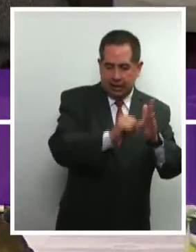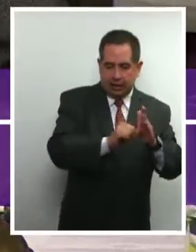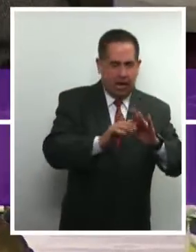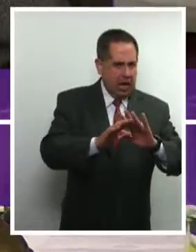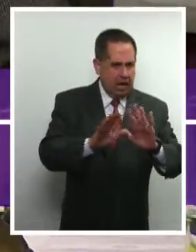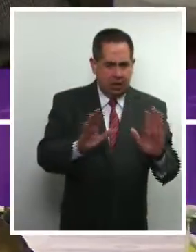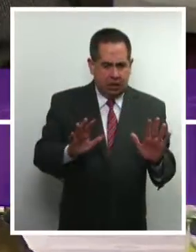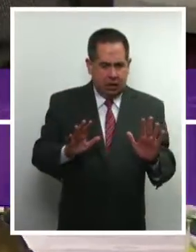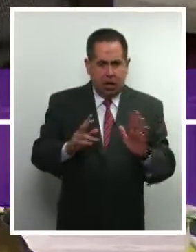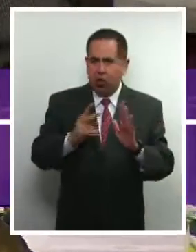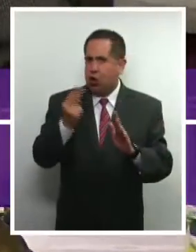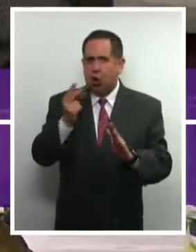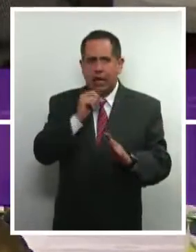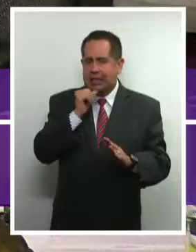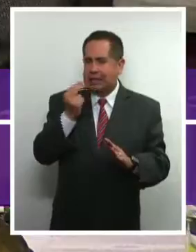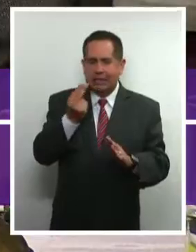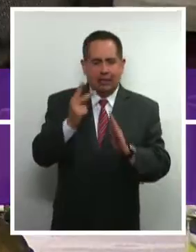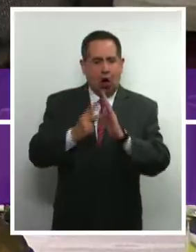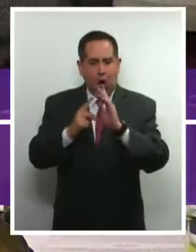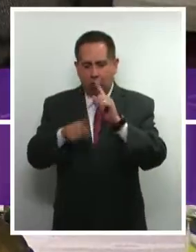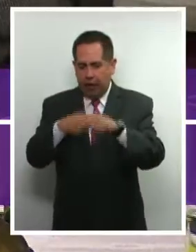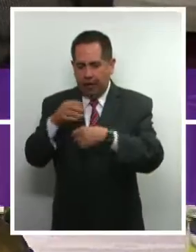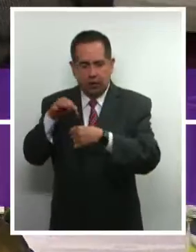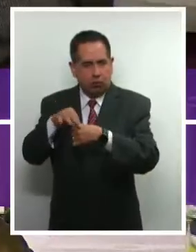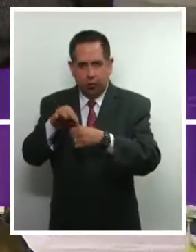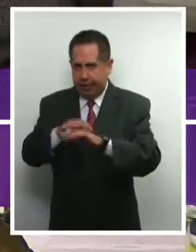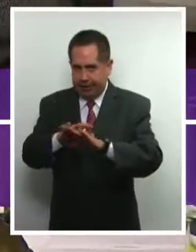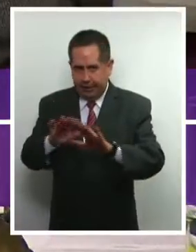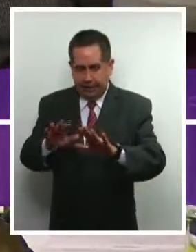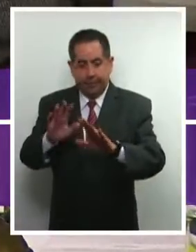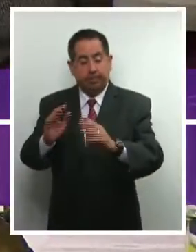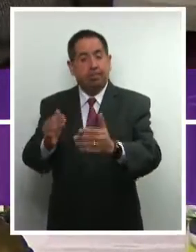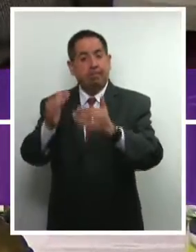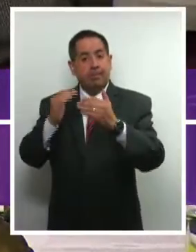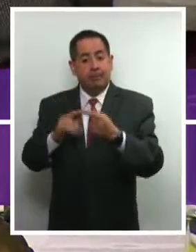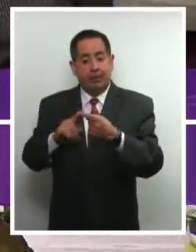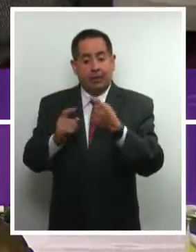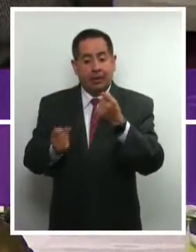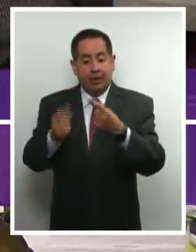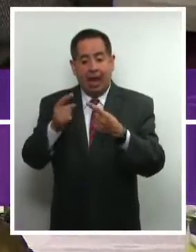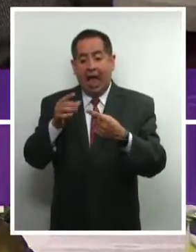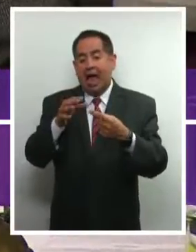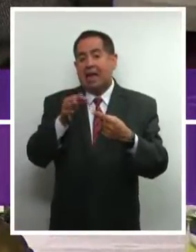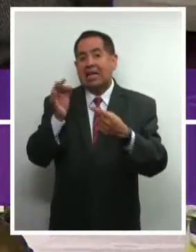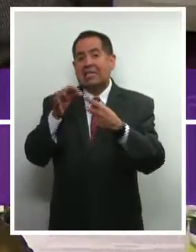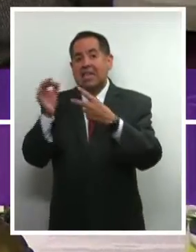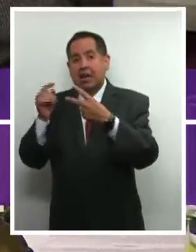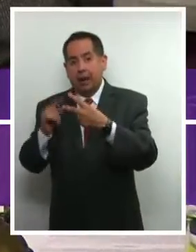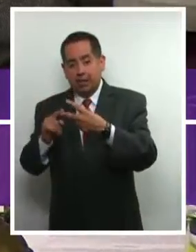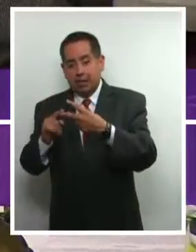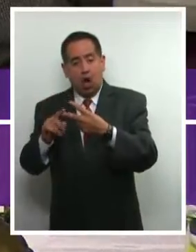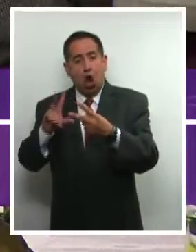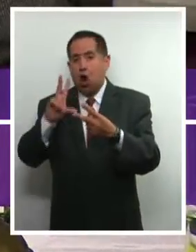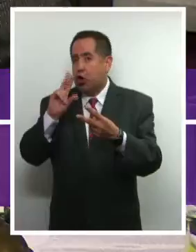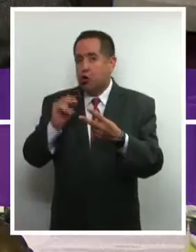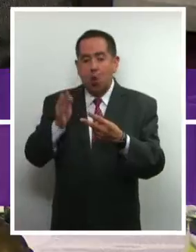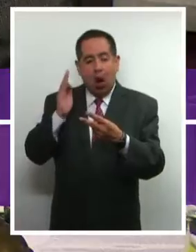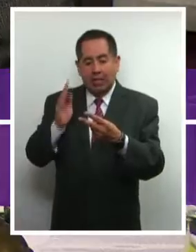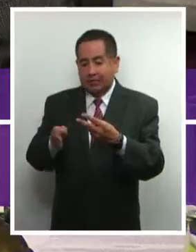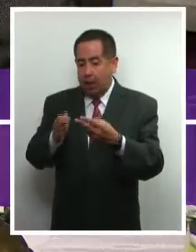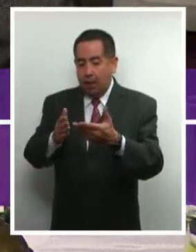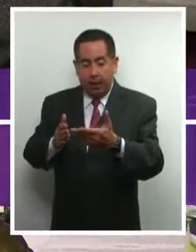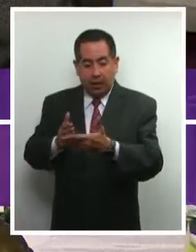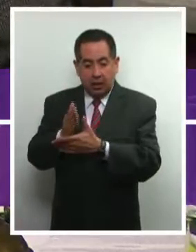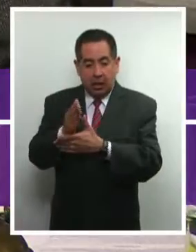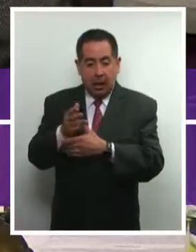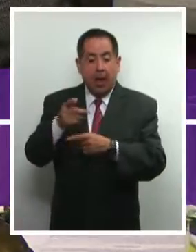se tiene que volver a votar. En el caso de las reservas que no fueron aceptadas, pero